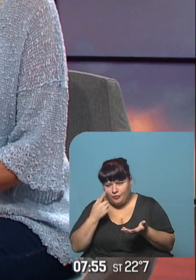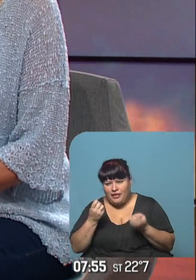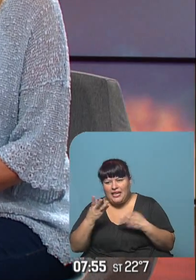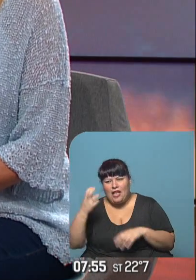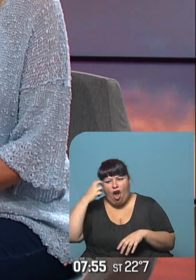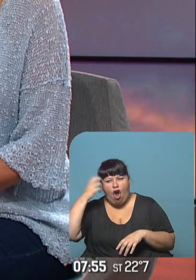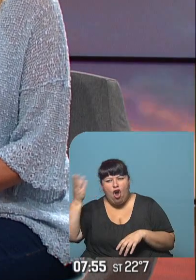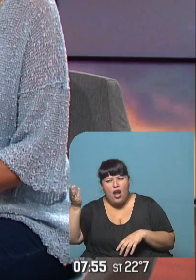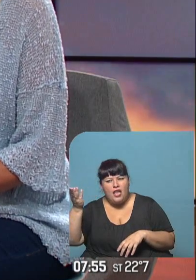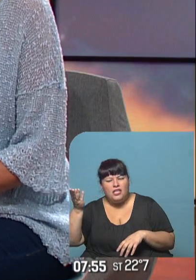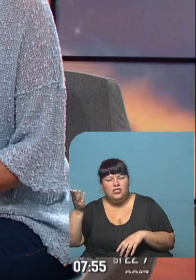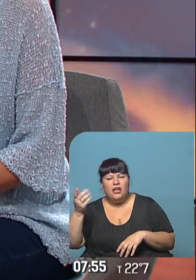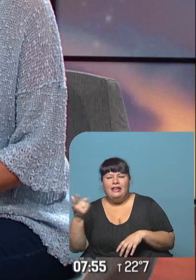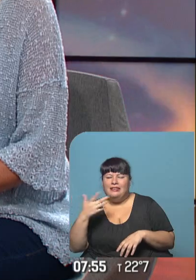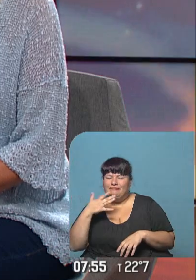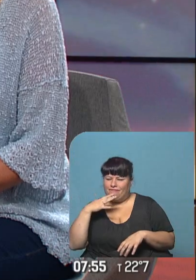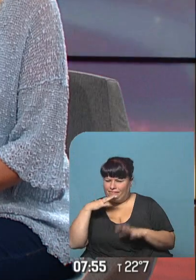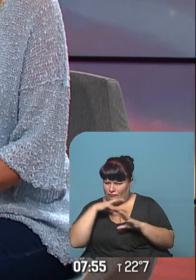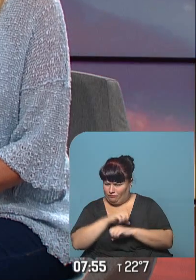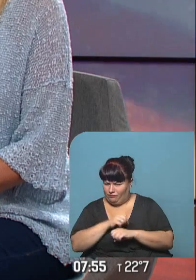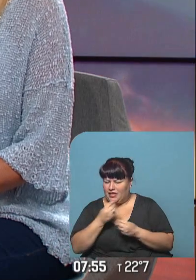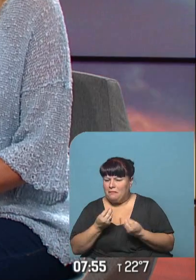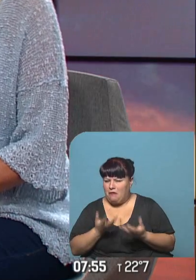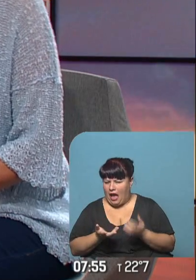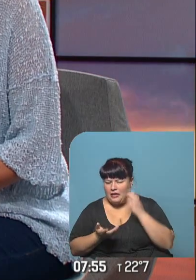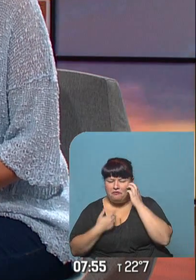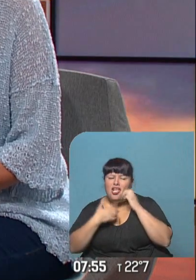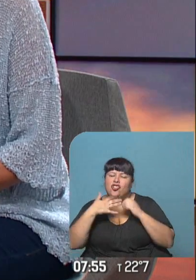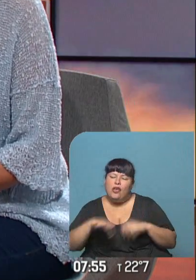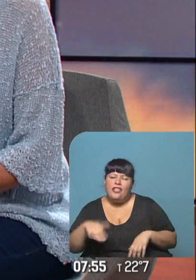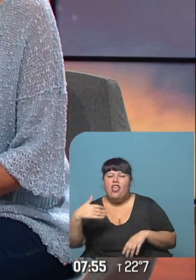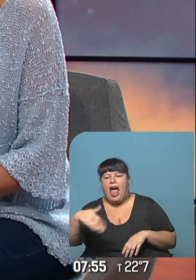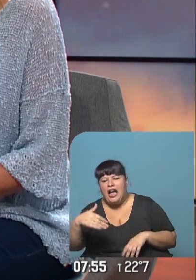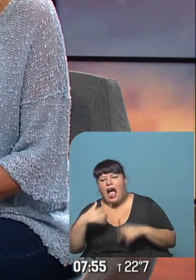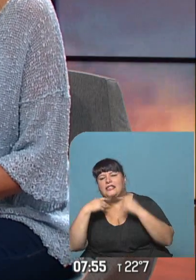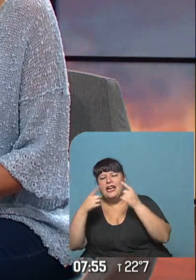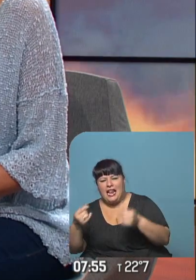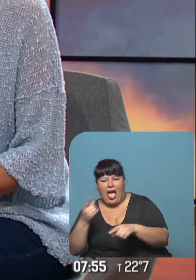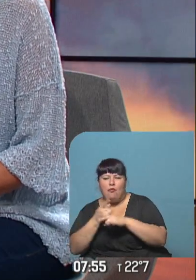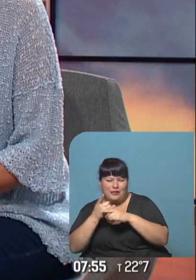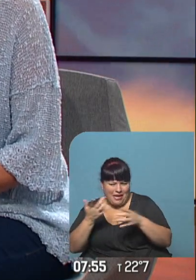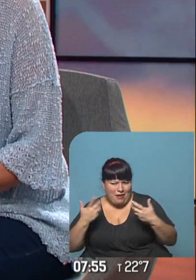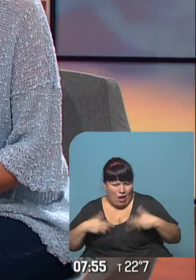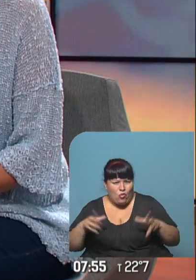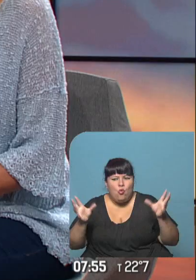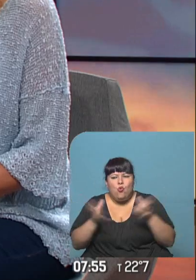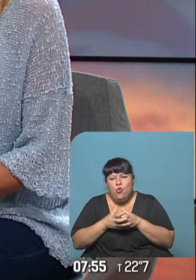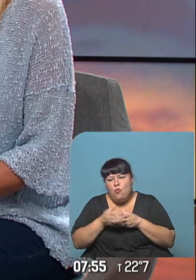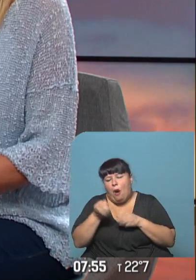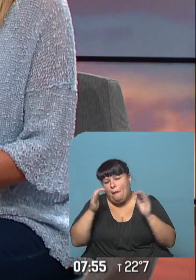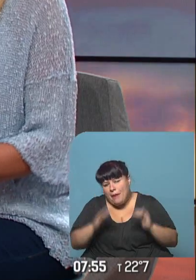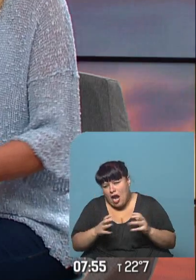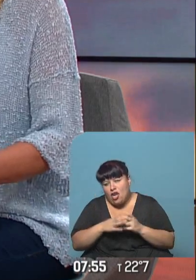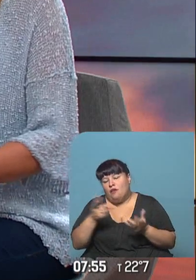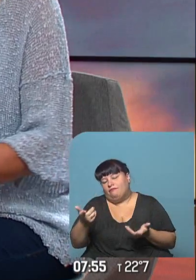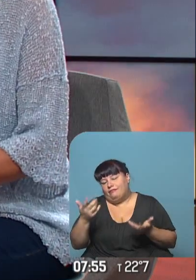en el Congreso y tratabas de entender qué sucedía? Uno podía entender que en la calle estaban los reclamos habituales, ¿no?, de aquellos grupos minoritarios, en el